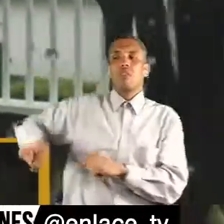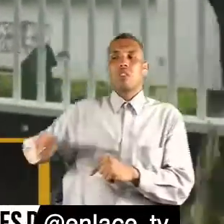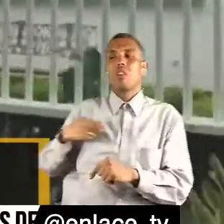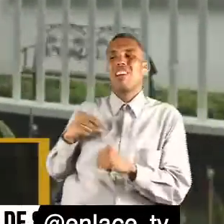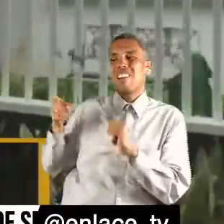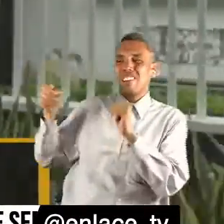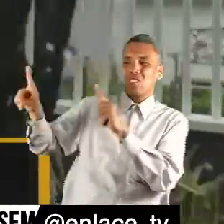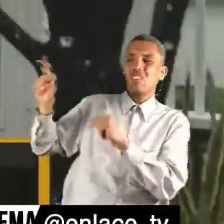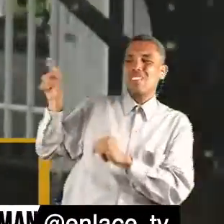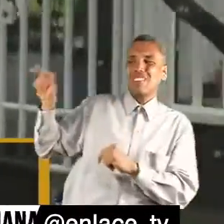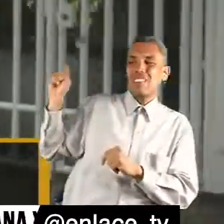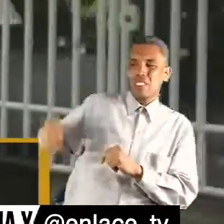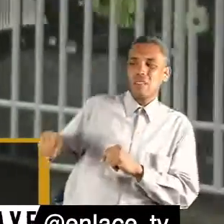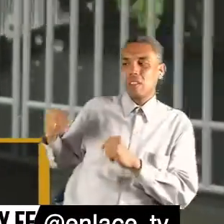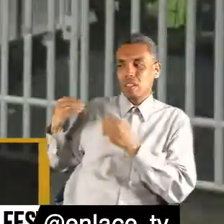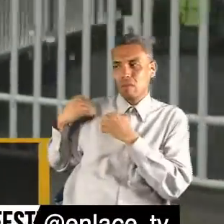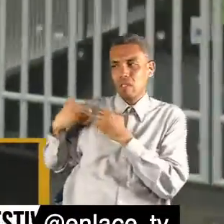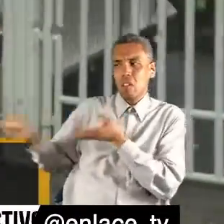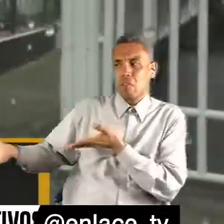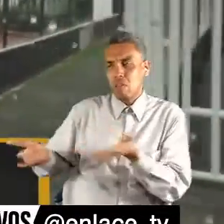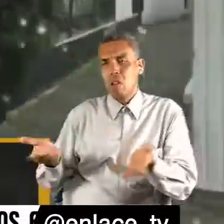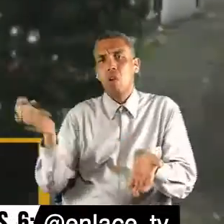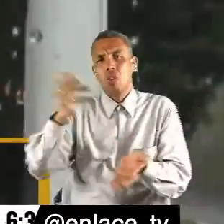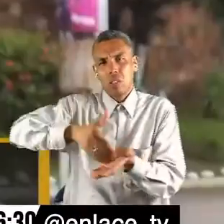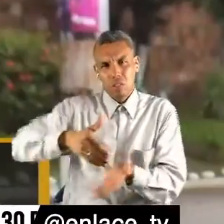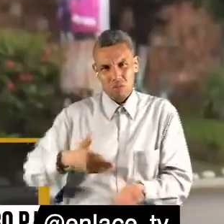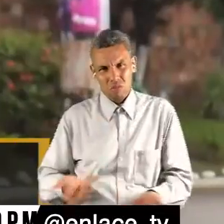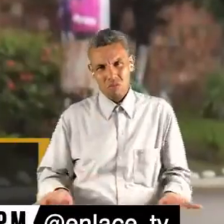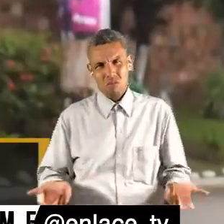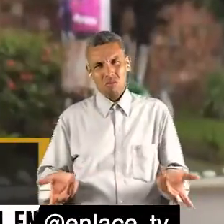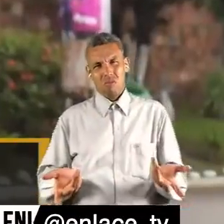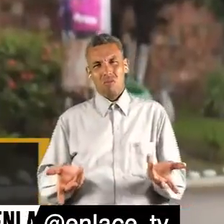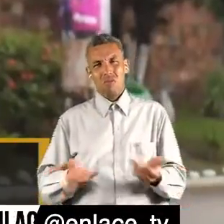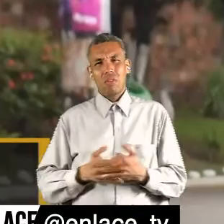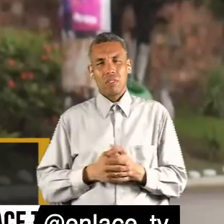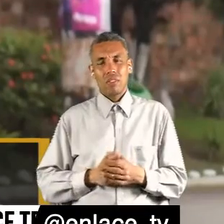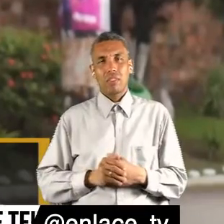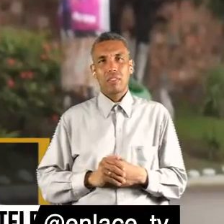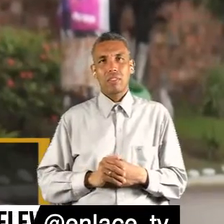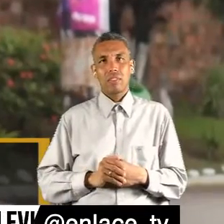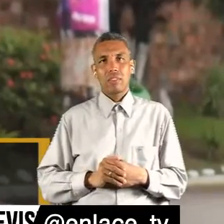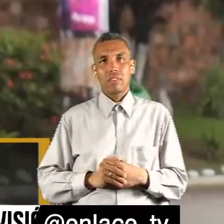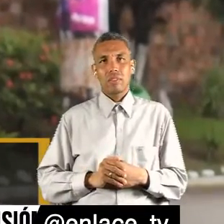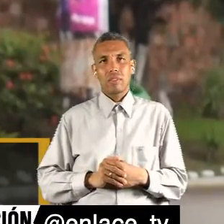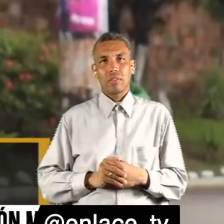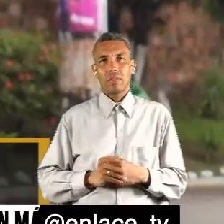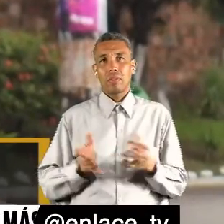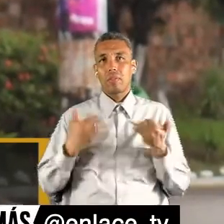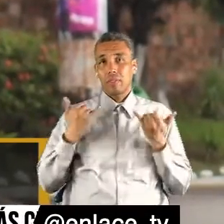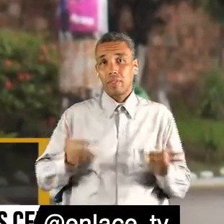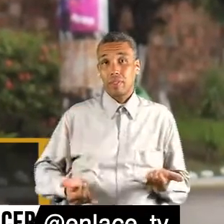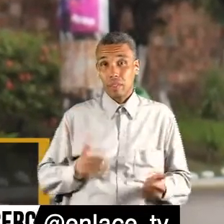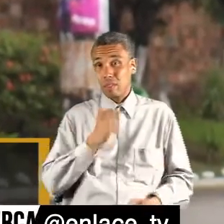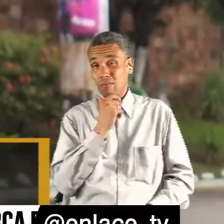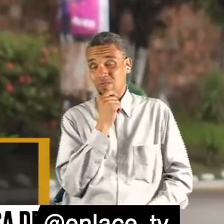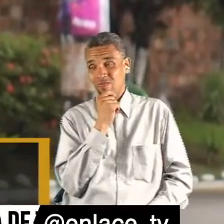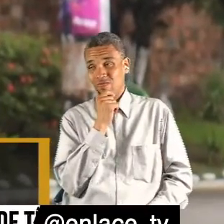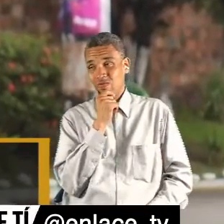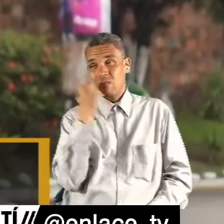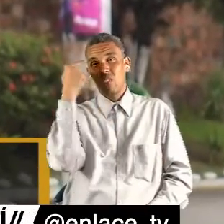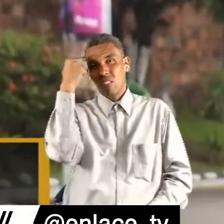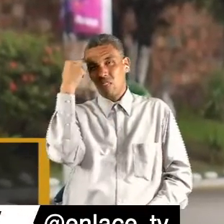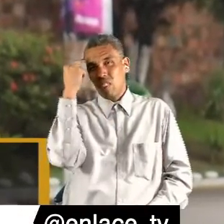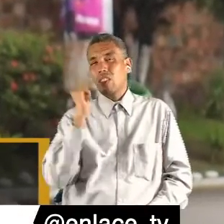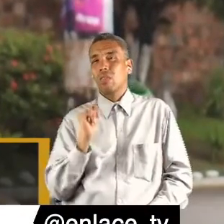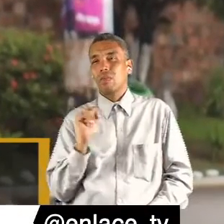cuando se trata de una reserva natural. Entonces hoy extrañamente creemos que existe una mafia en la Unidad de Restitución